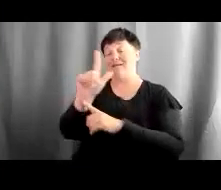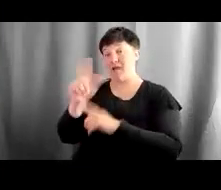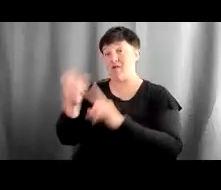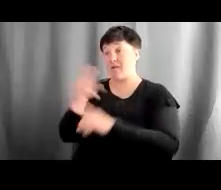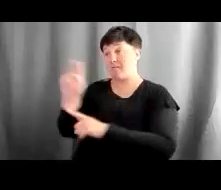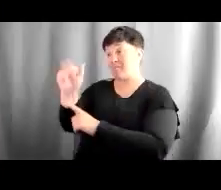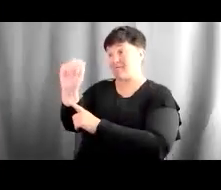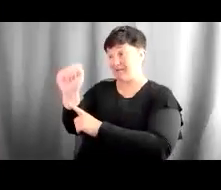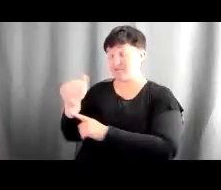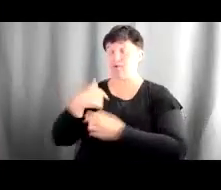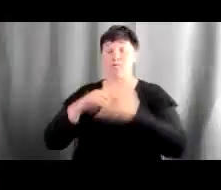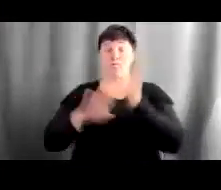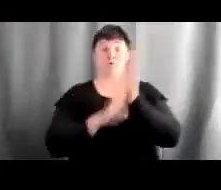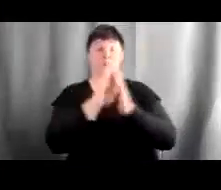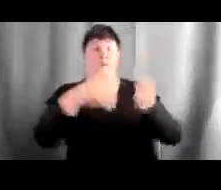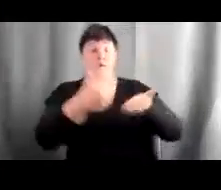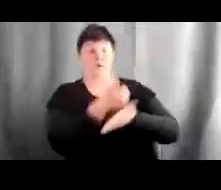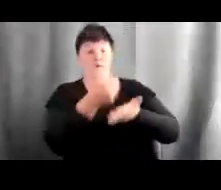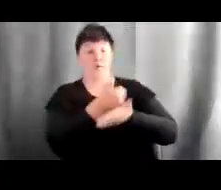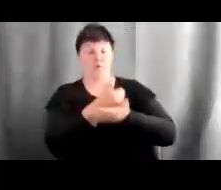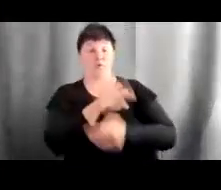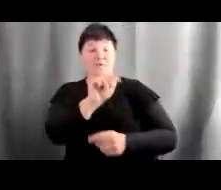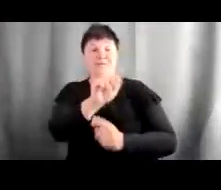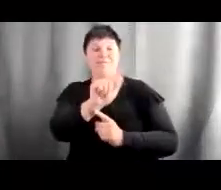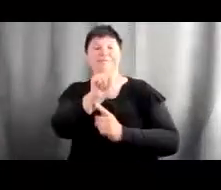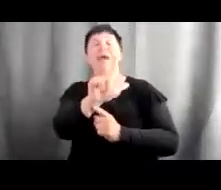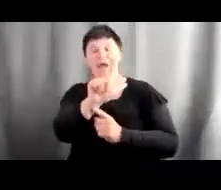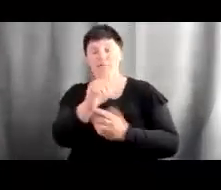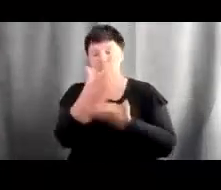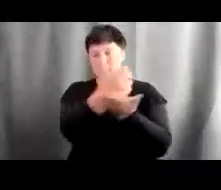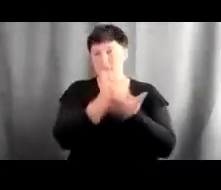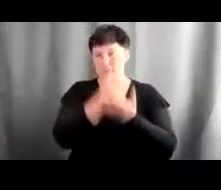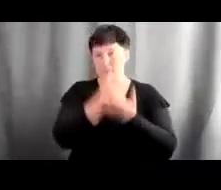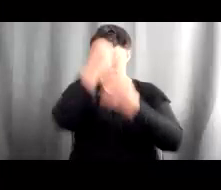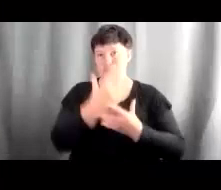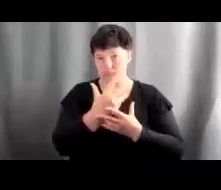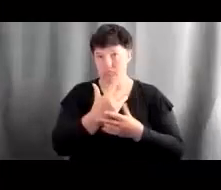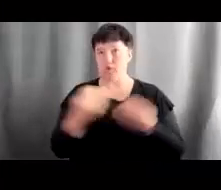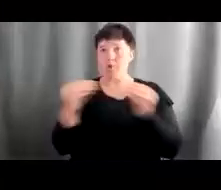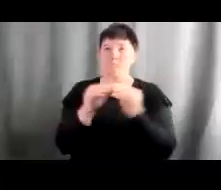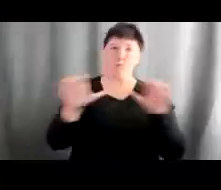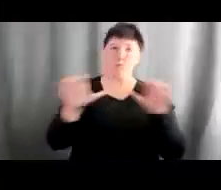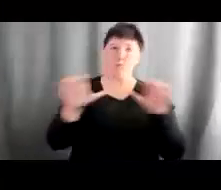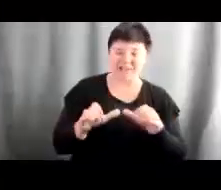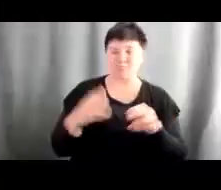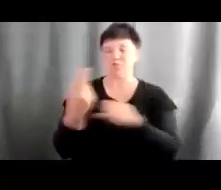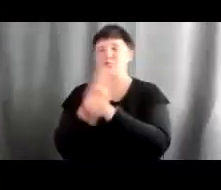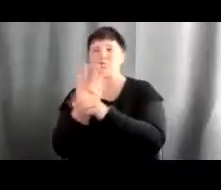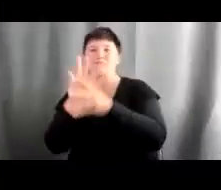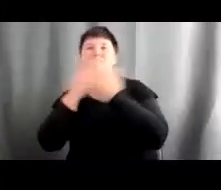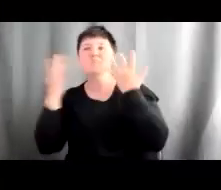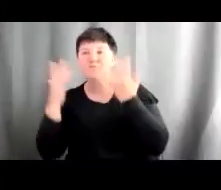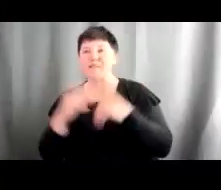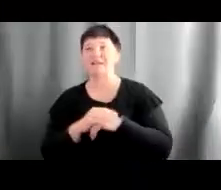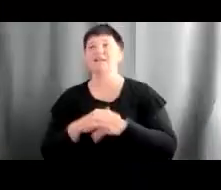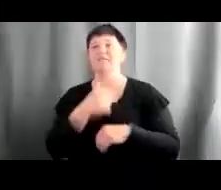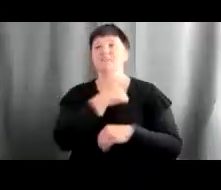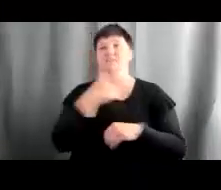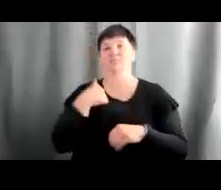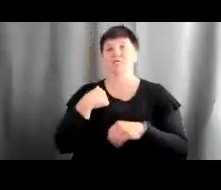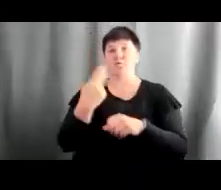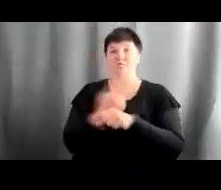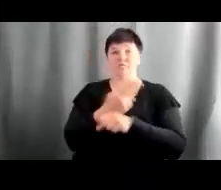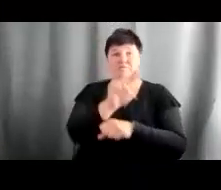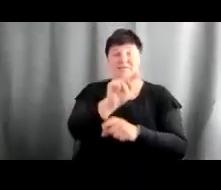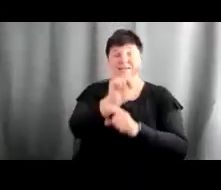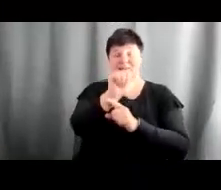nuevo conjunto de datos de luces nocturnas que sea más práctico y fácil de usar. Entonces tomamos los datos y luego los aprovechamos para intentar